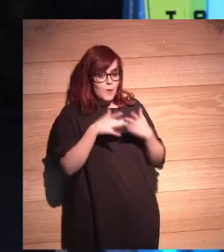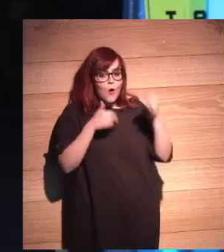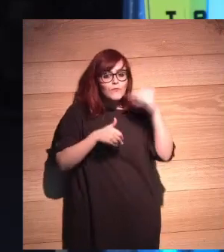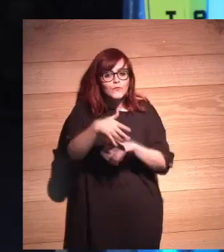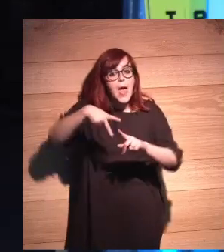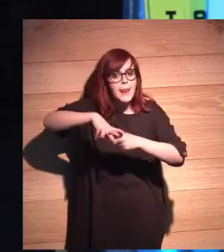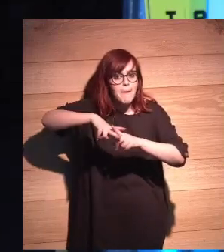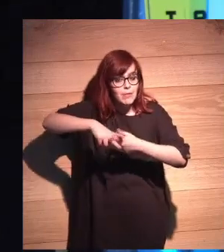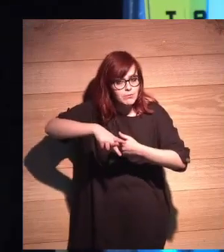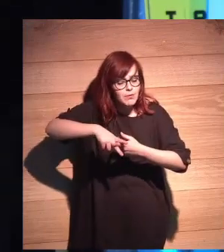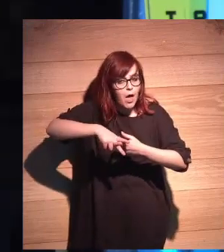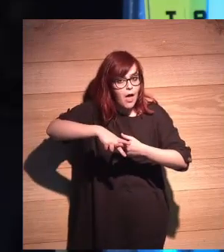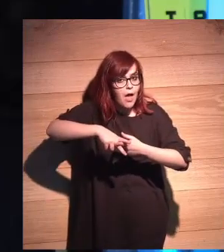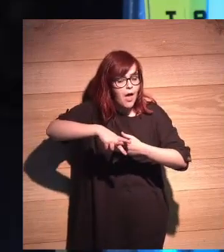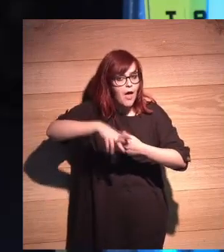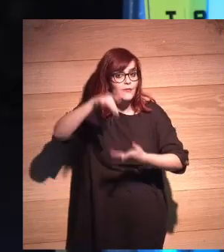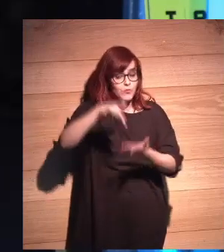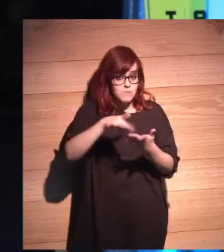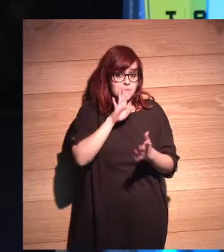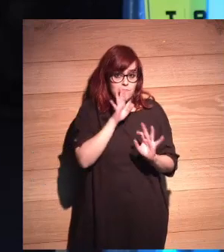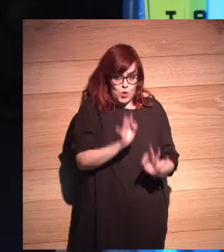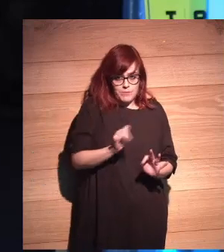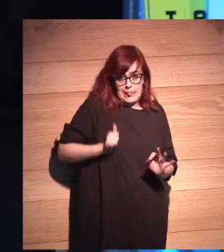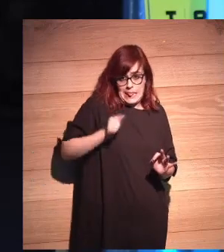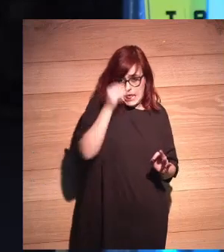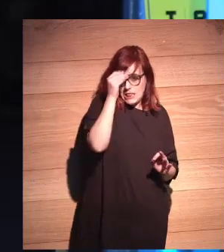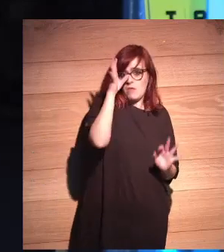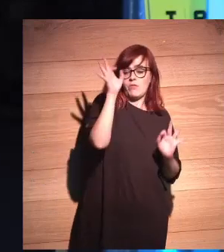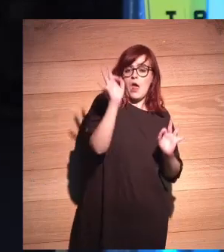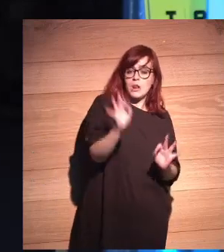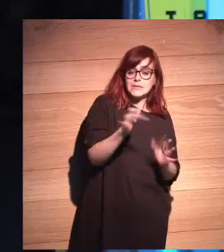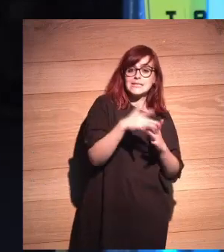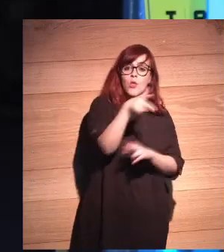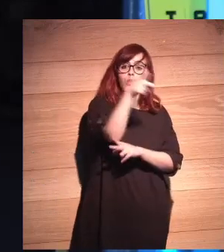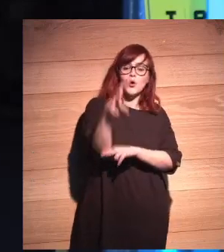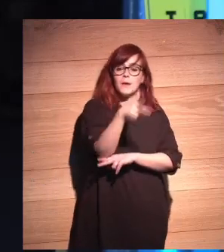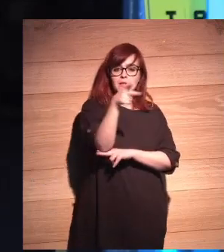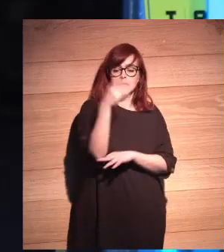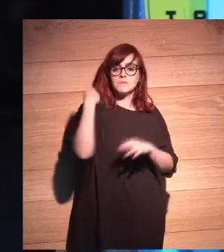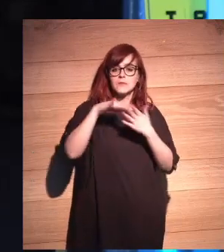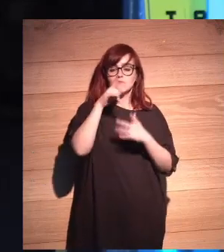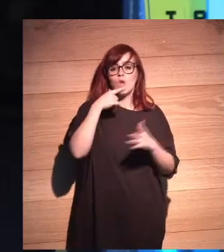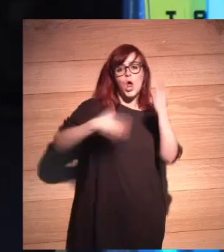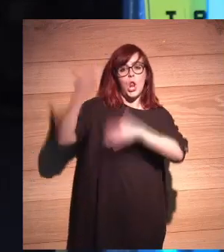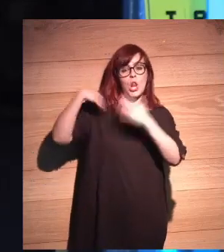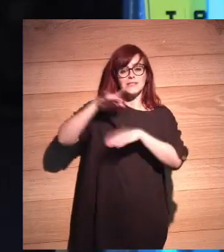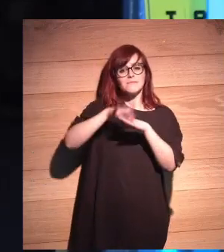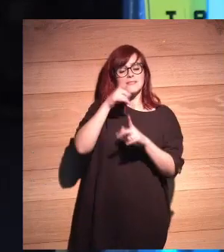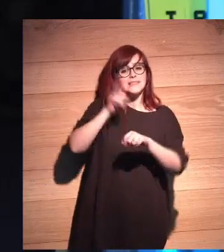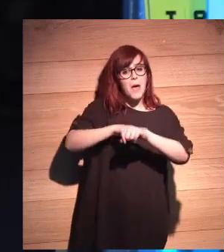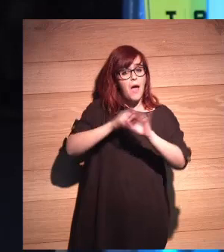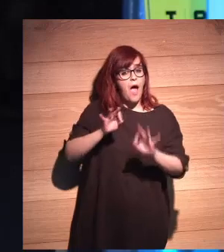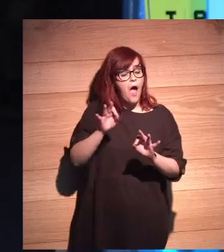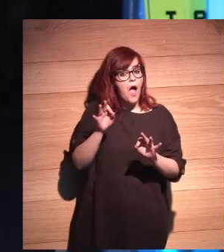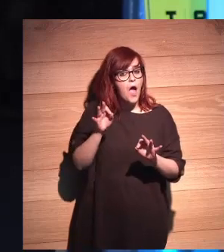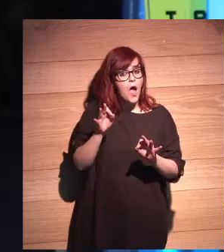esta herramienta. Mismamente, o si te ves el documental de Netflix de AlphaGo, te das cuenta cómo